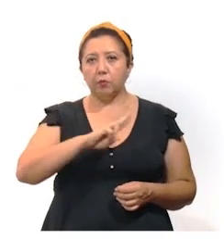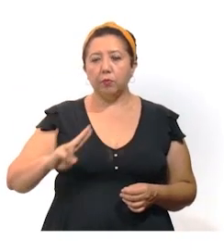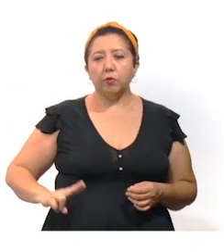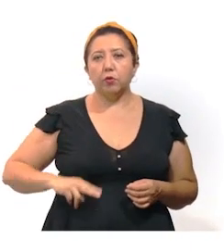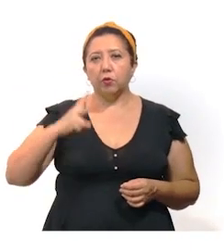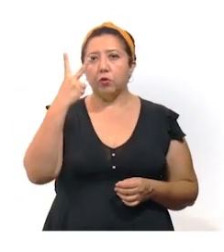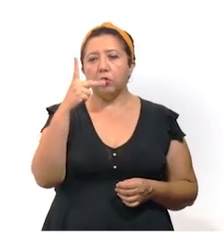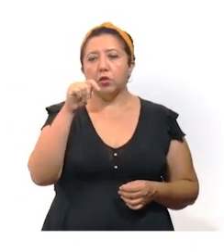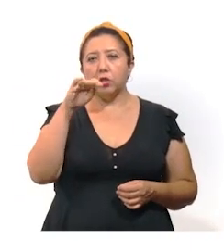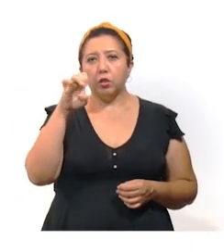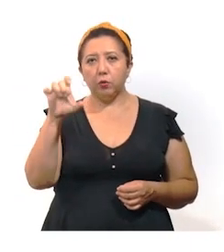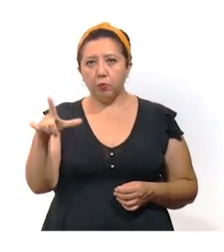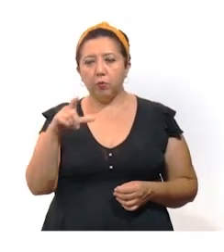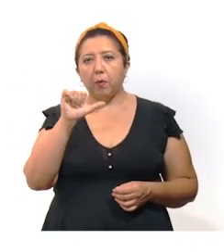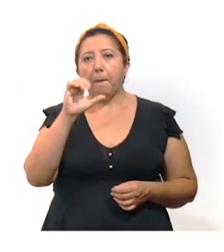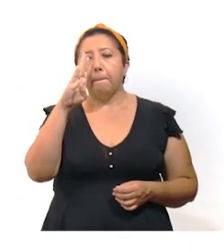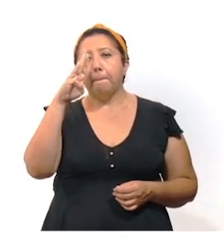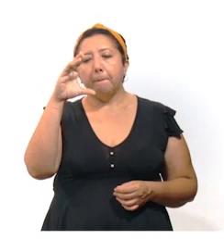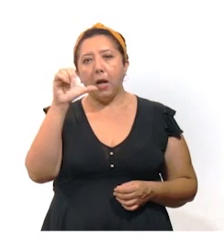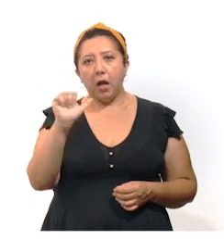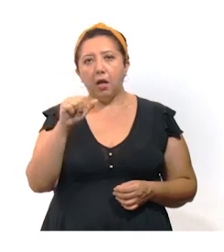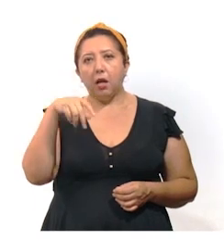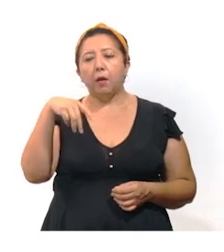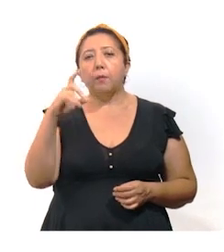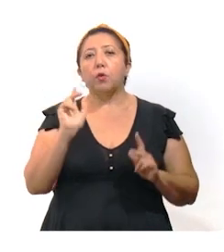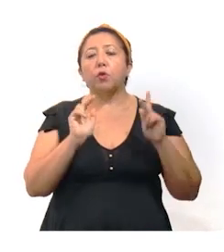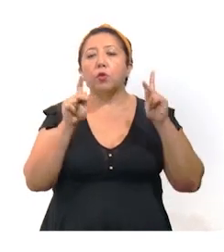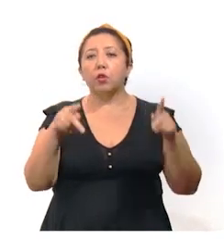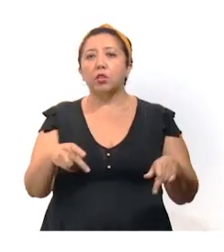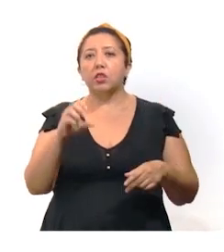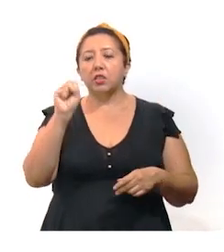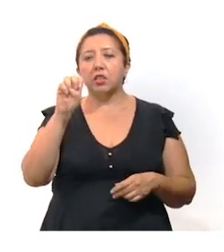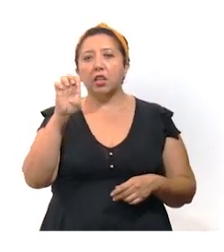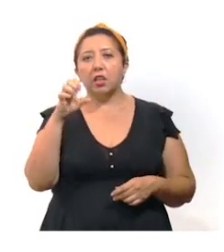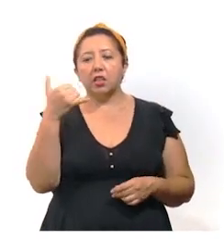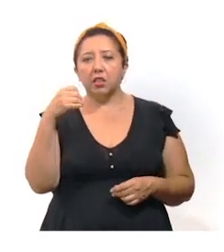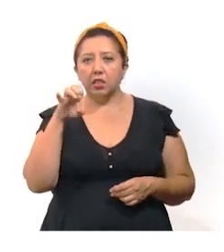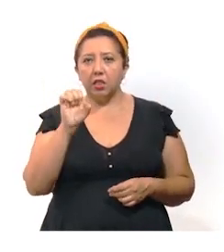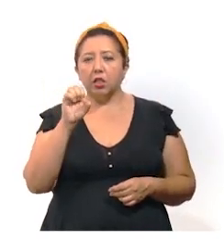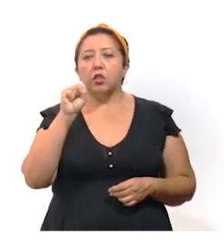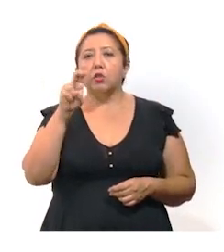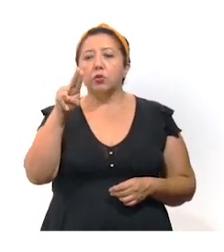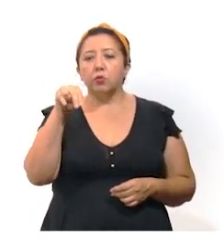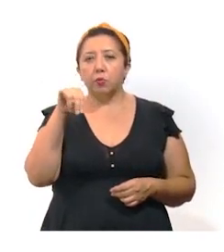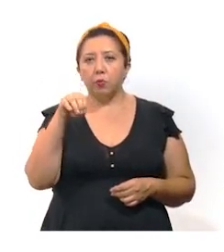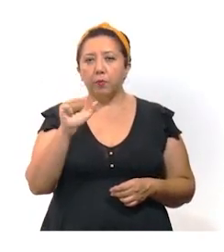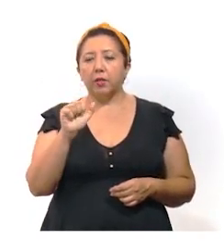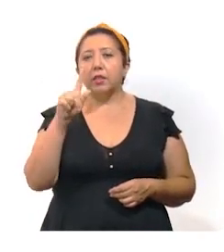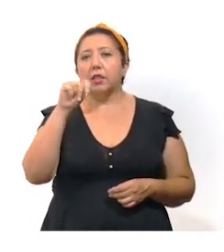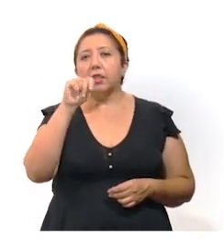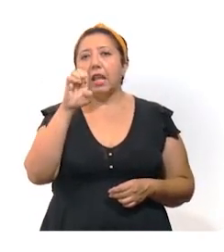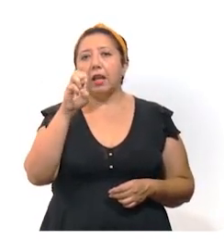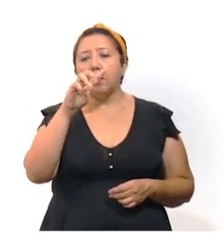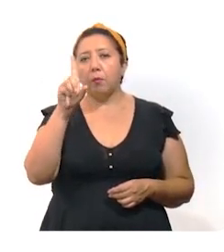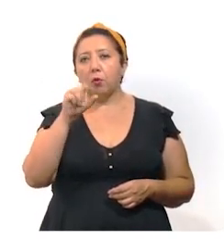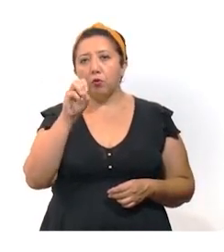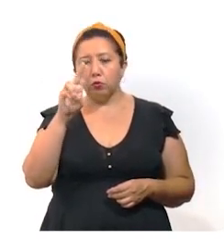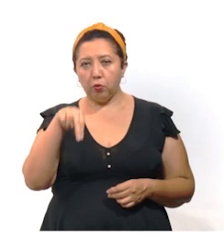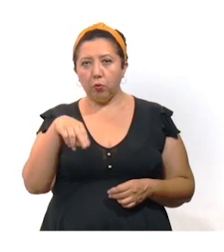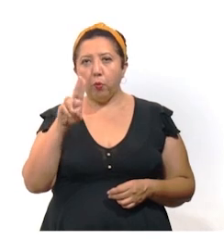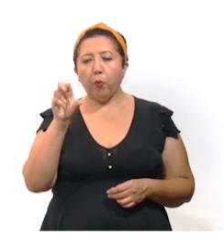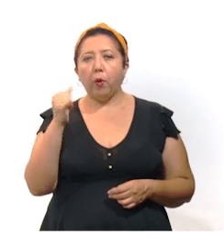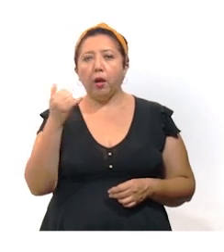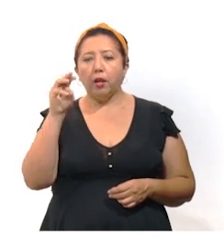2 en Ticul, 1 en Abalá, Baca, Maxcanú, Progreso, Sellé, Sinanché, Suma, Tecash, Temozón, Tixméhuac, Guayma